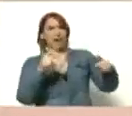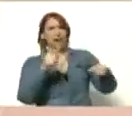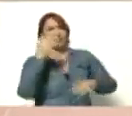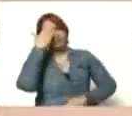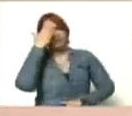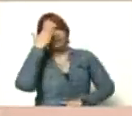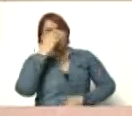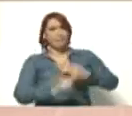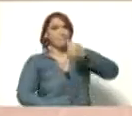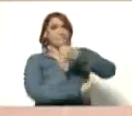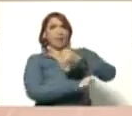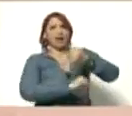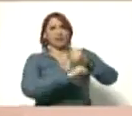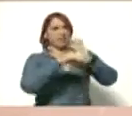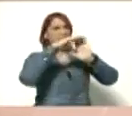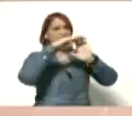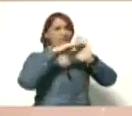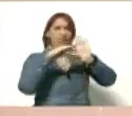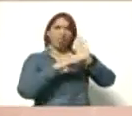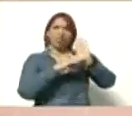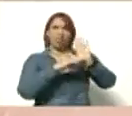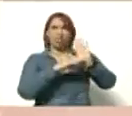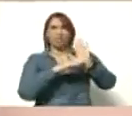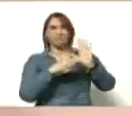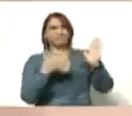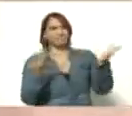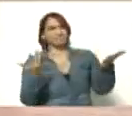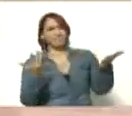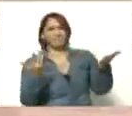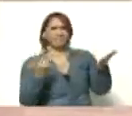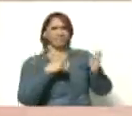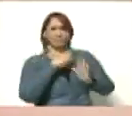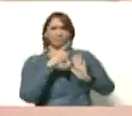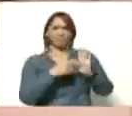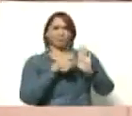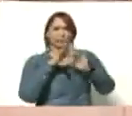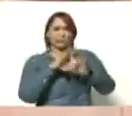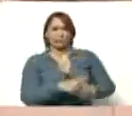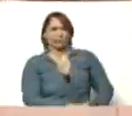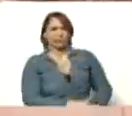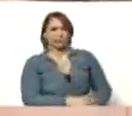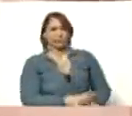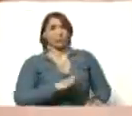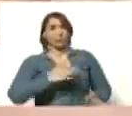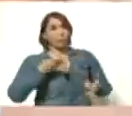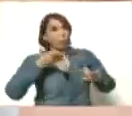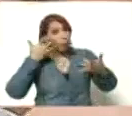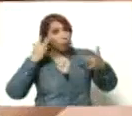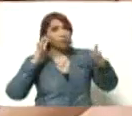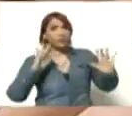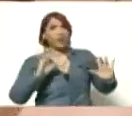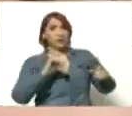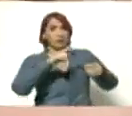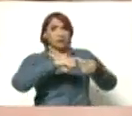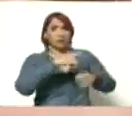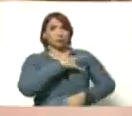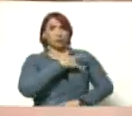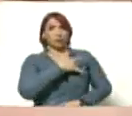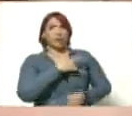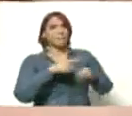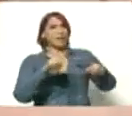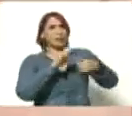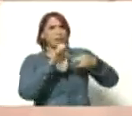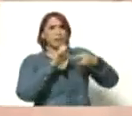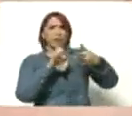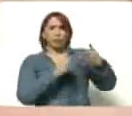la base de unos criterios absolutamente excluyentes la posibilidad de ingresar a la universidad. Pero un elemento importante